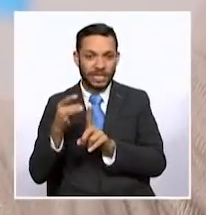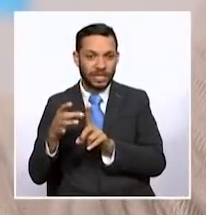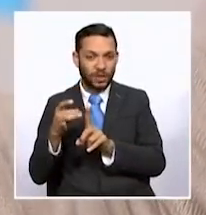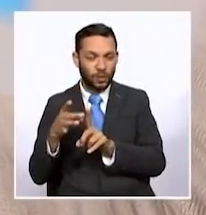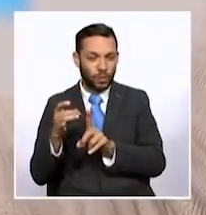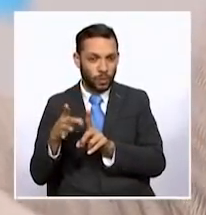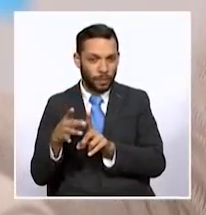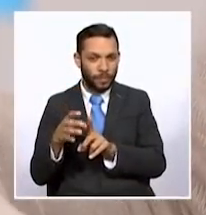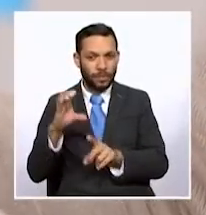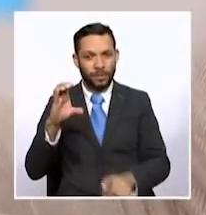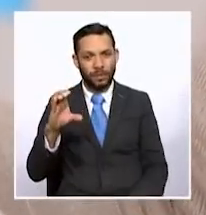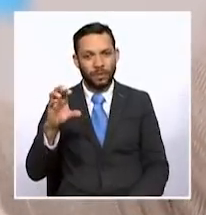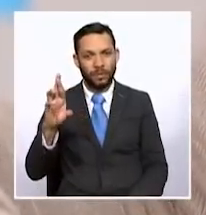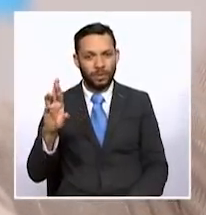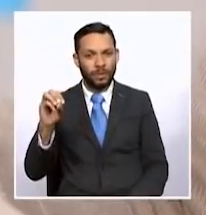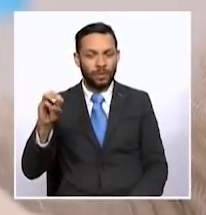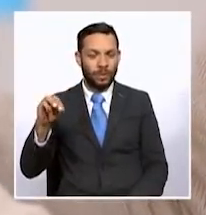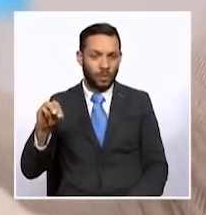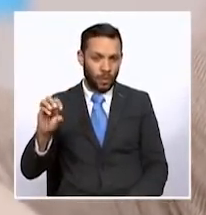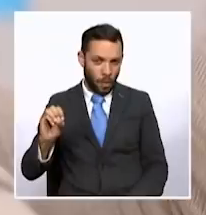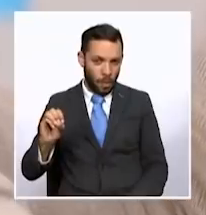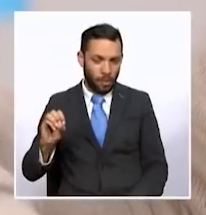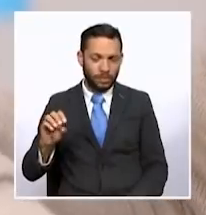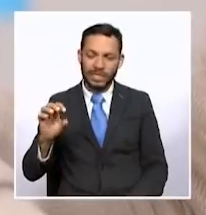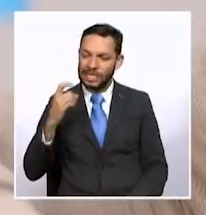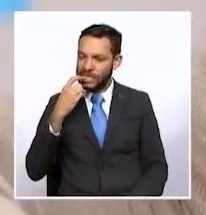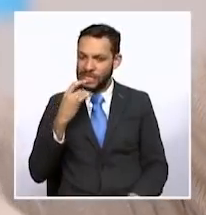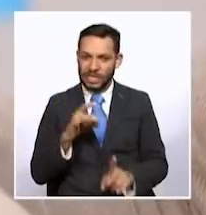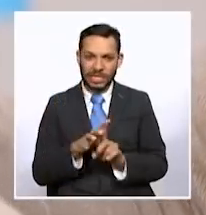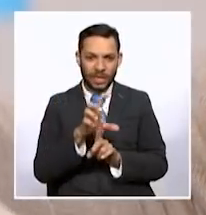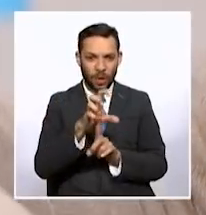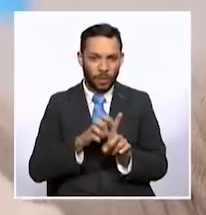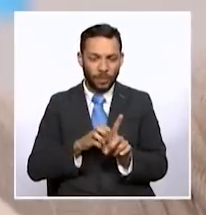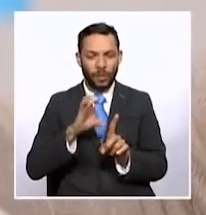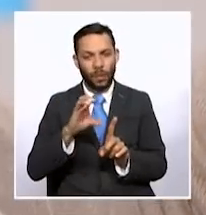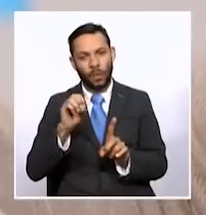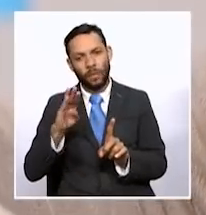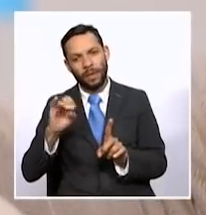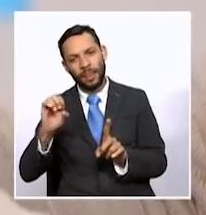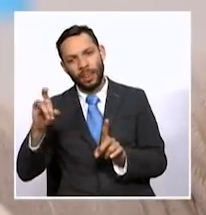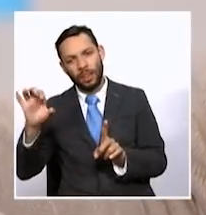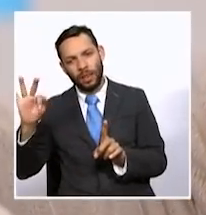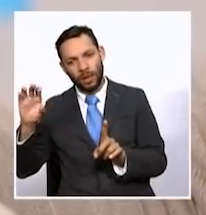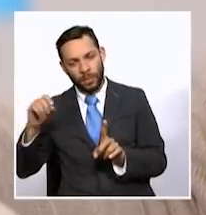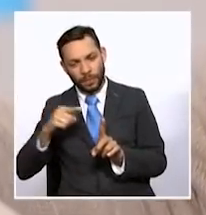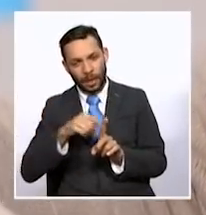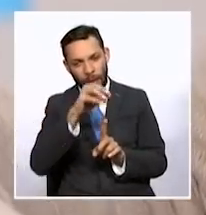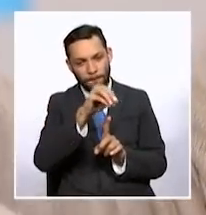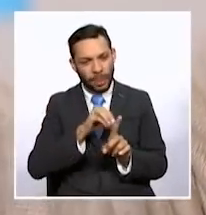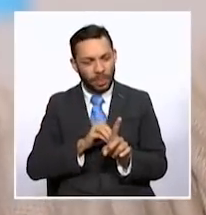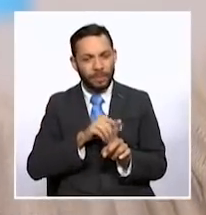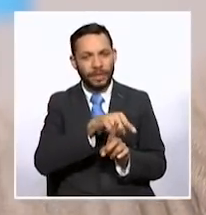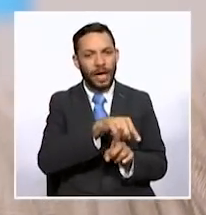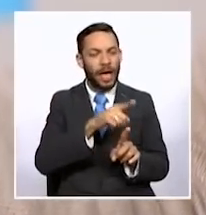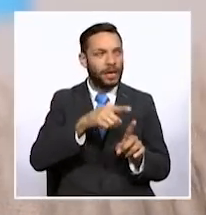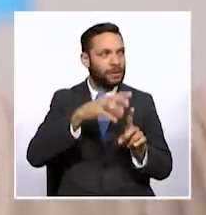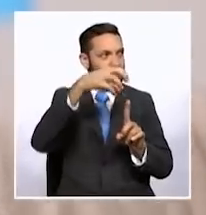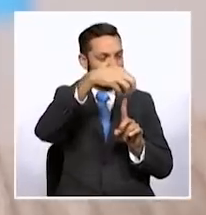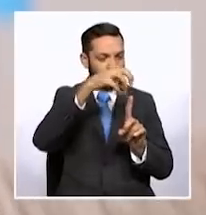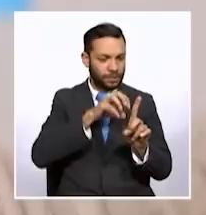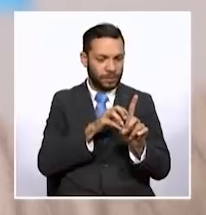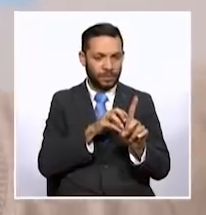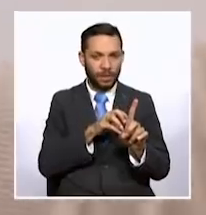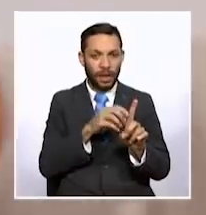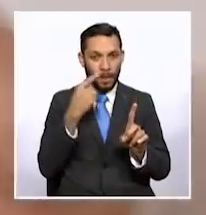que son cromo y cobalto, con un recubrimiento de hidroxiapatita, principalmente en esta zona, que es el cuello. Entonces, ¿qué es lo que se hace? Por